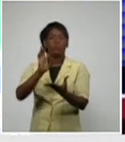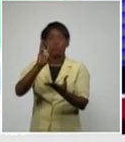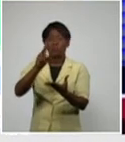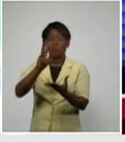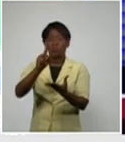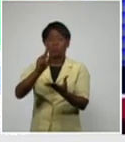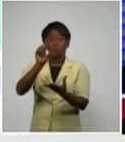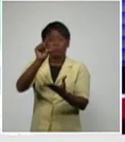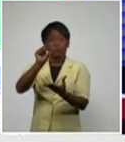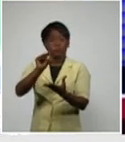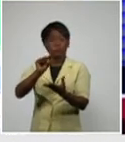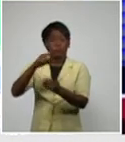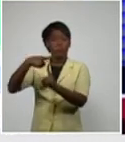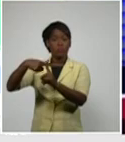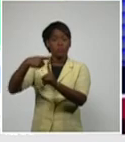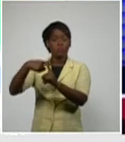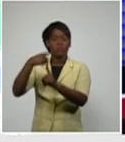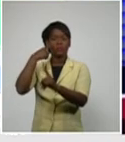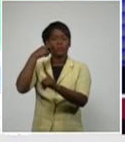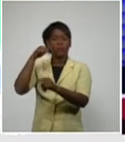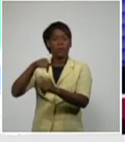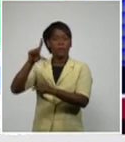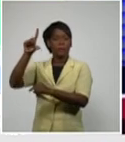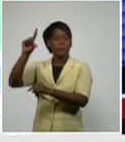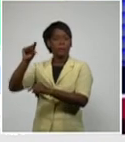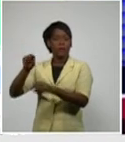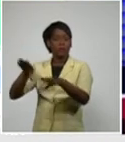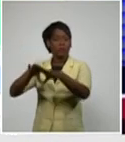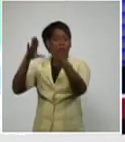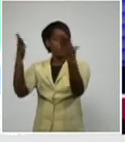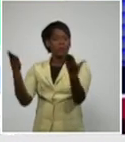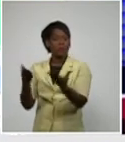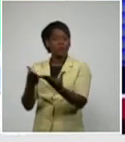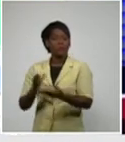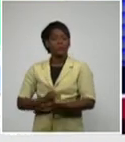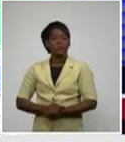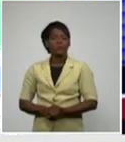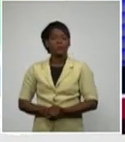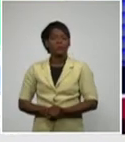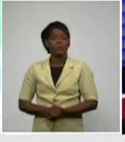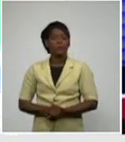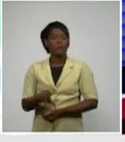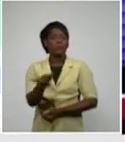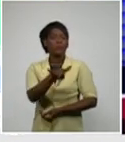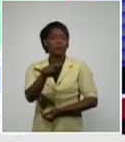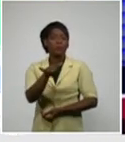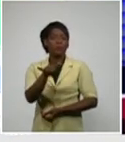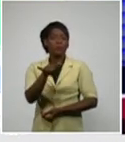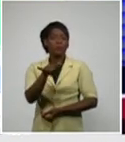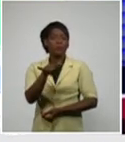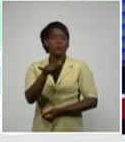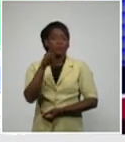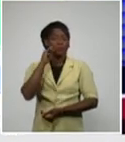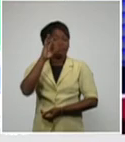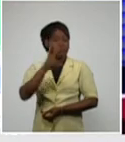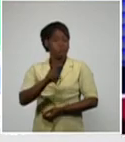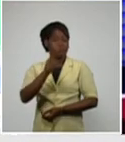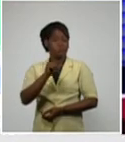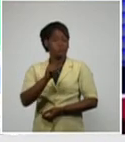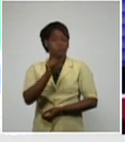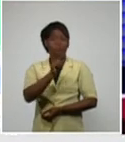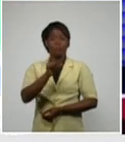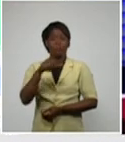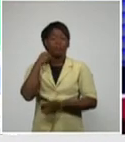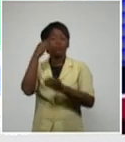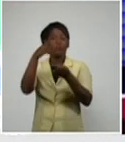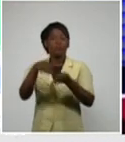van confirmando en el mundo, y en cuanto al número de fallecidos que se están